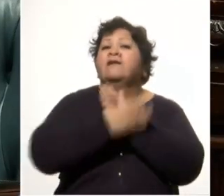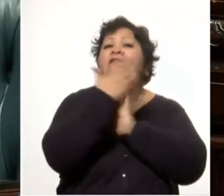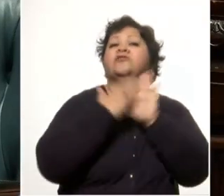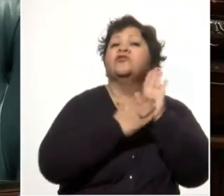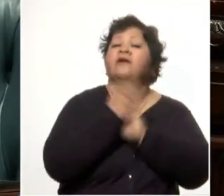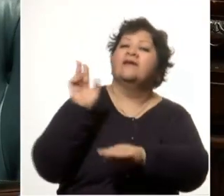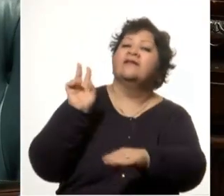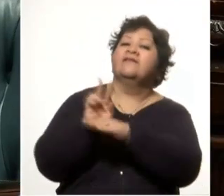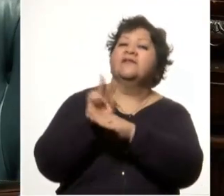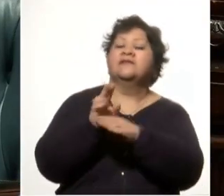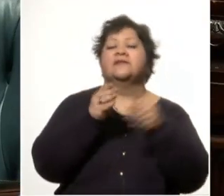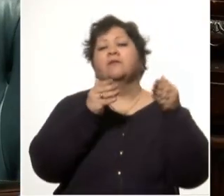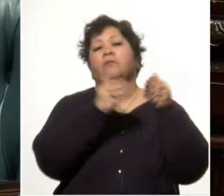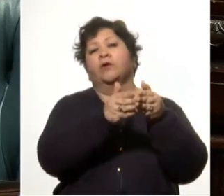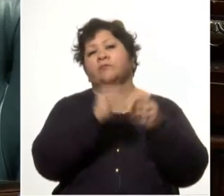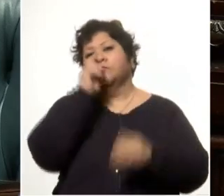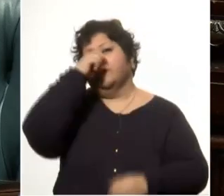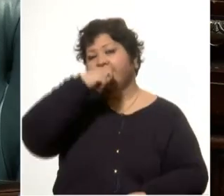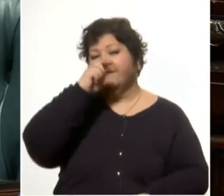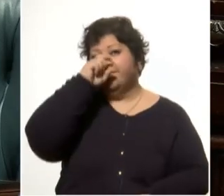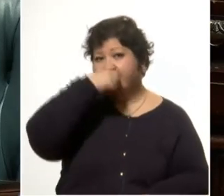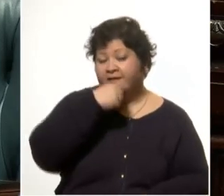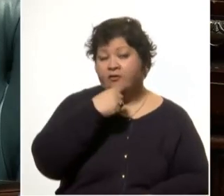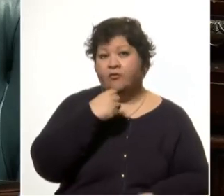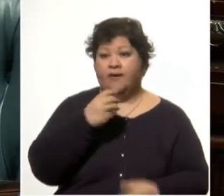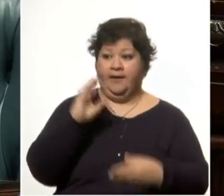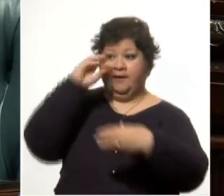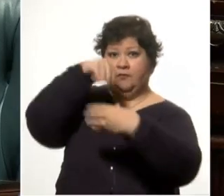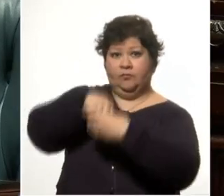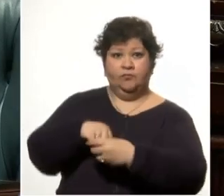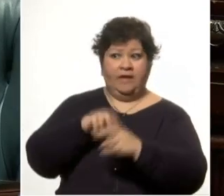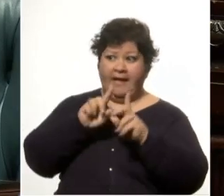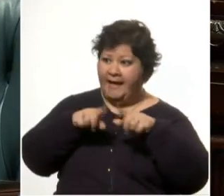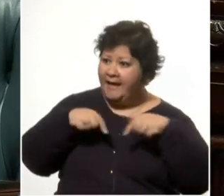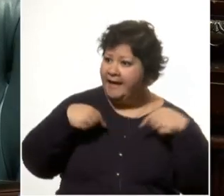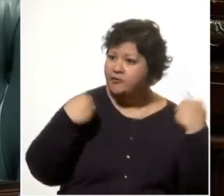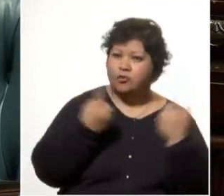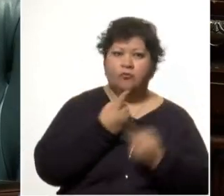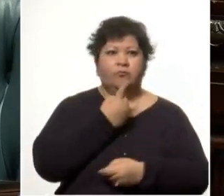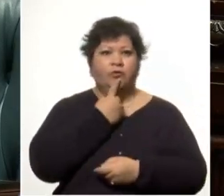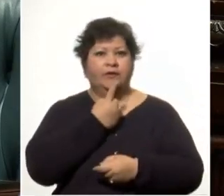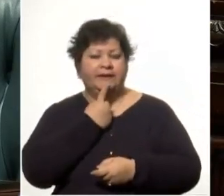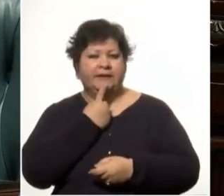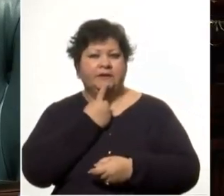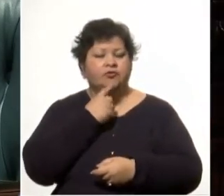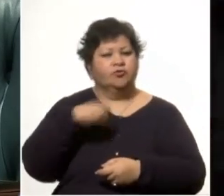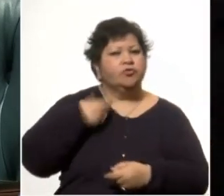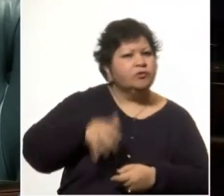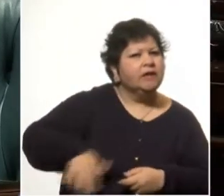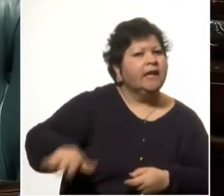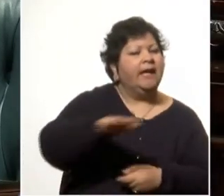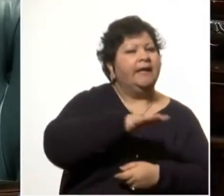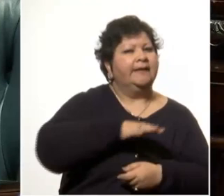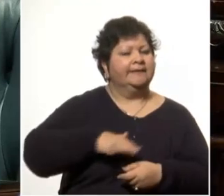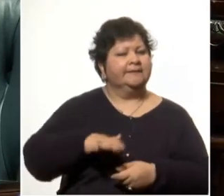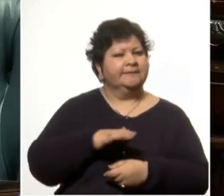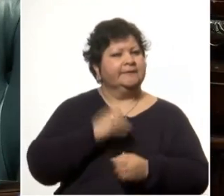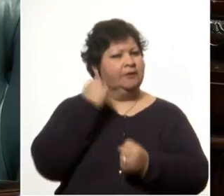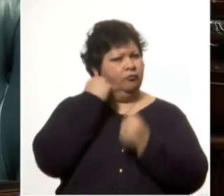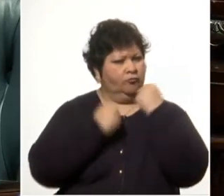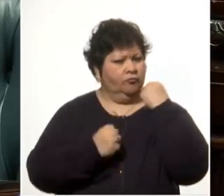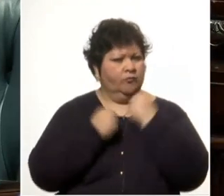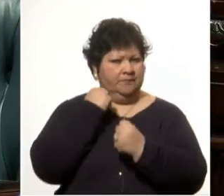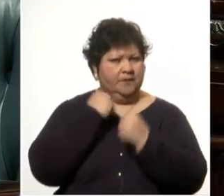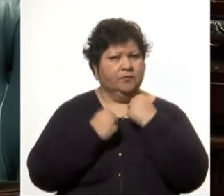defensa del puerto de Montevideo, que incluya a todos los actores políticos, sociales y